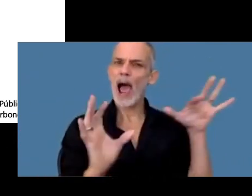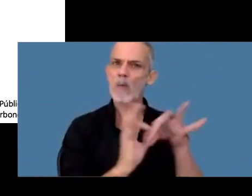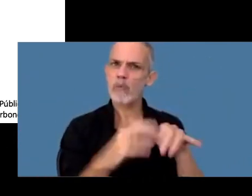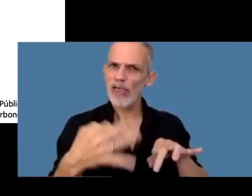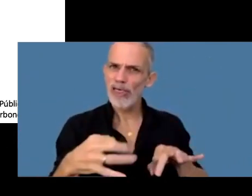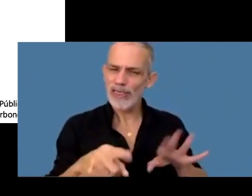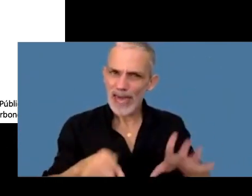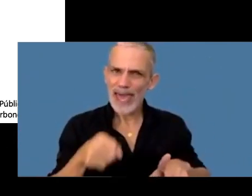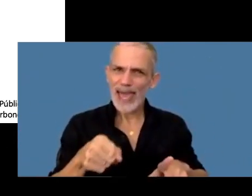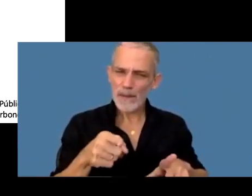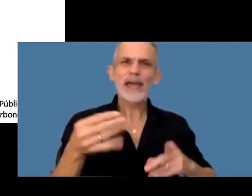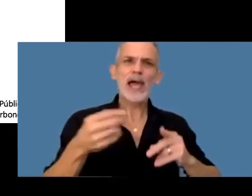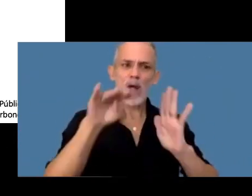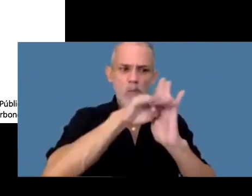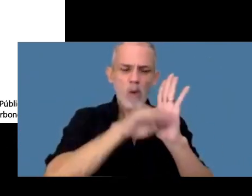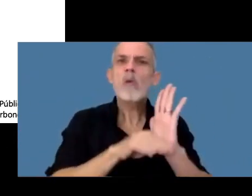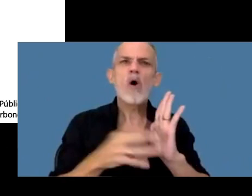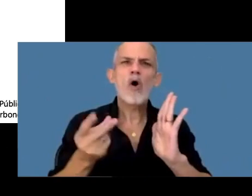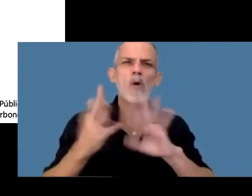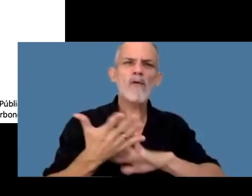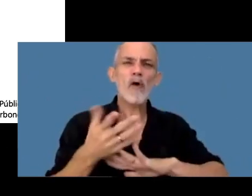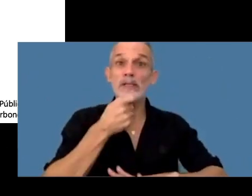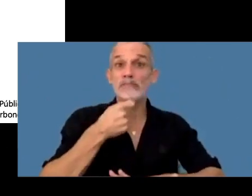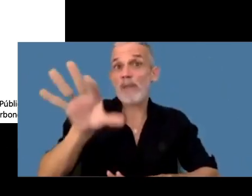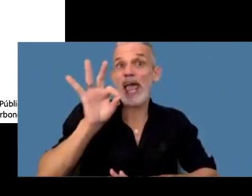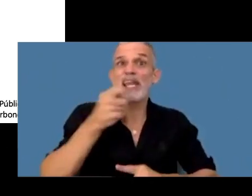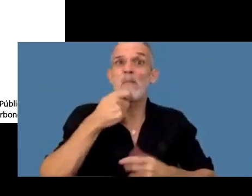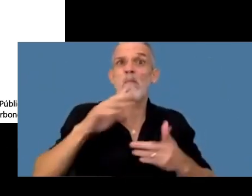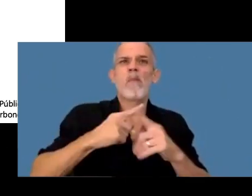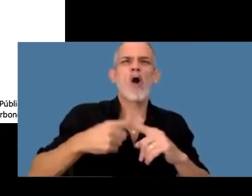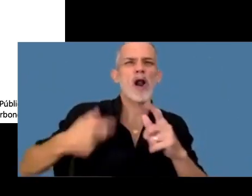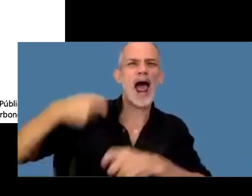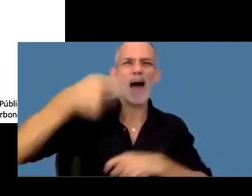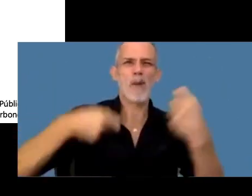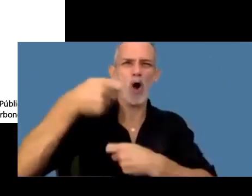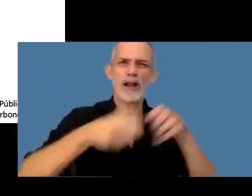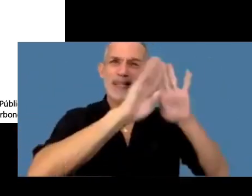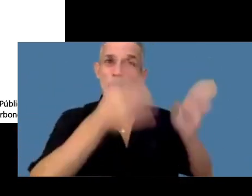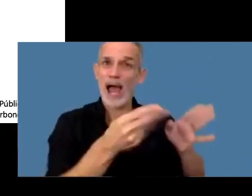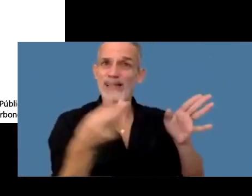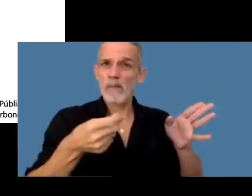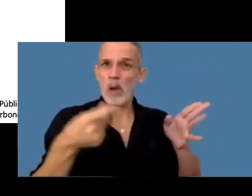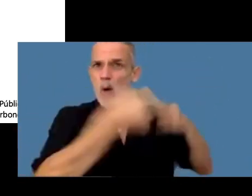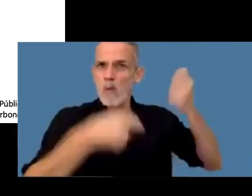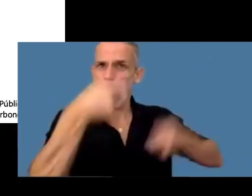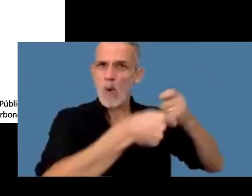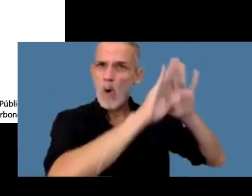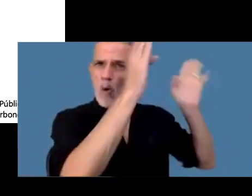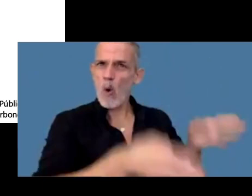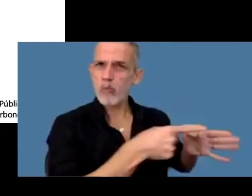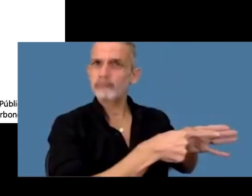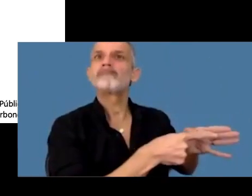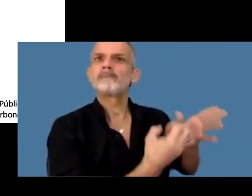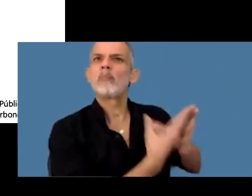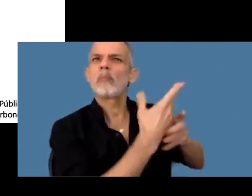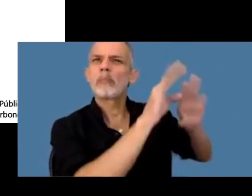diciendo que los términos son, si elige por aporte a un fideicomiso, debe ser un fideicomiso constituido en los términos del